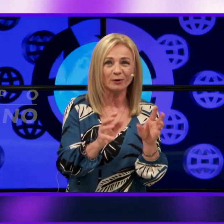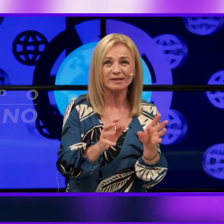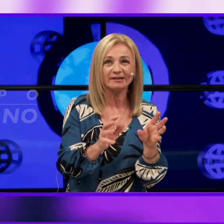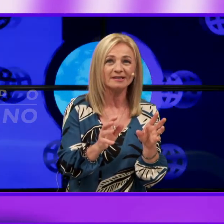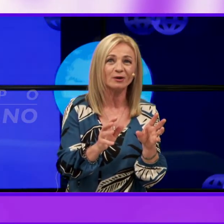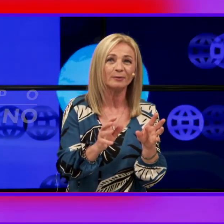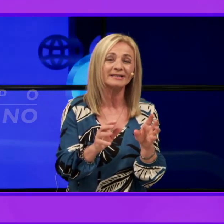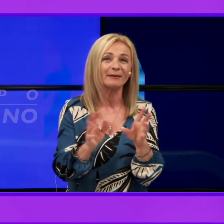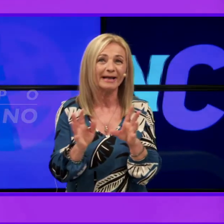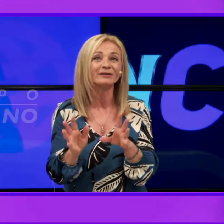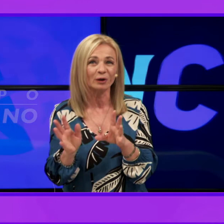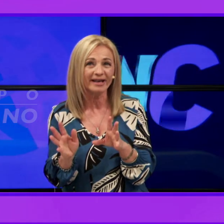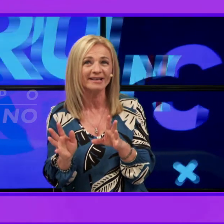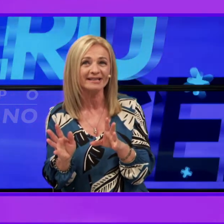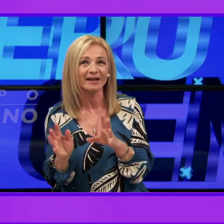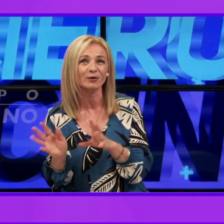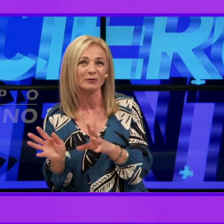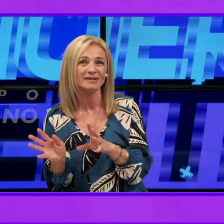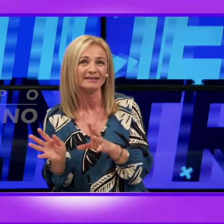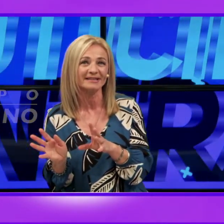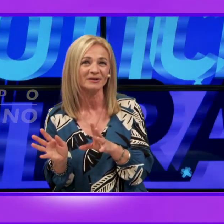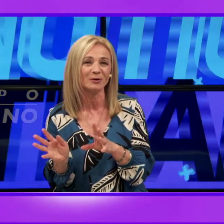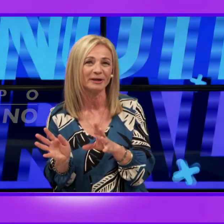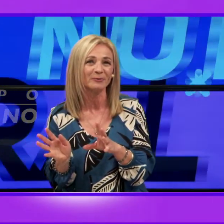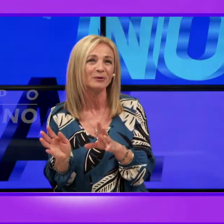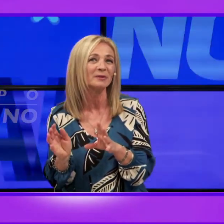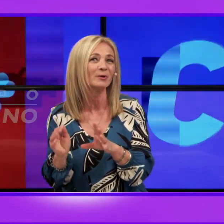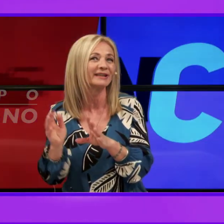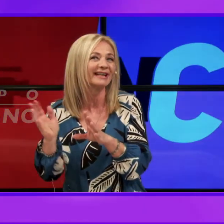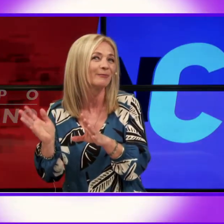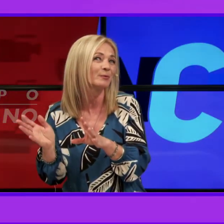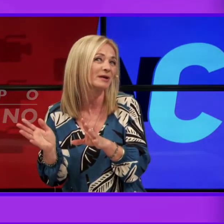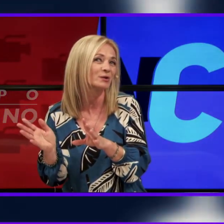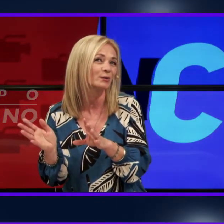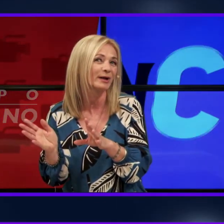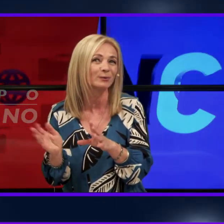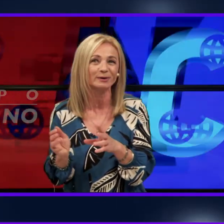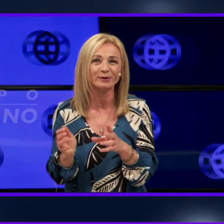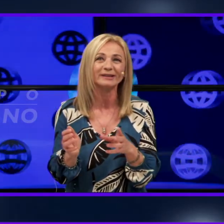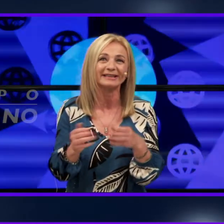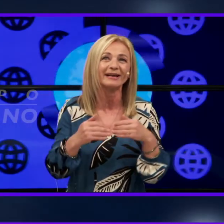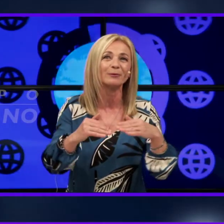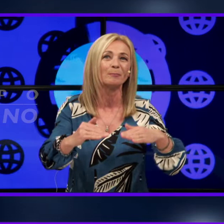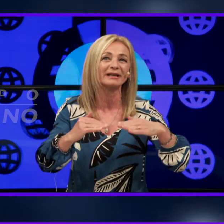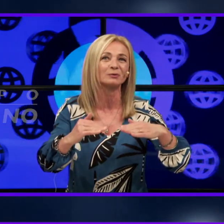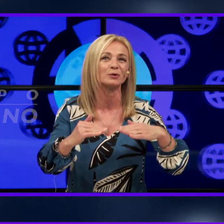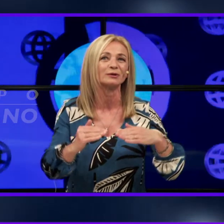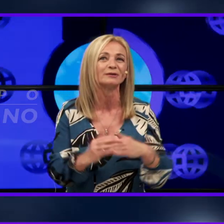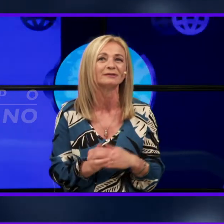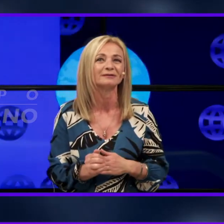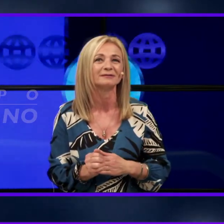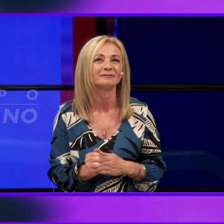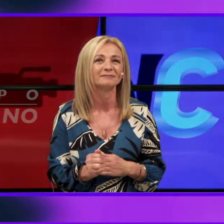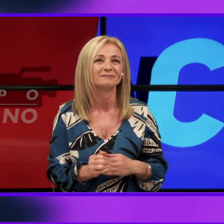como adolescentes y jóvenes hablándoles a los adolescentes y jóvenes. No es lo mismo que te hable un mayor, un adulto, que te hable un par tuyo,